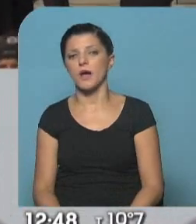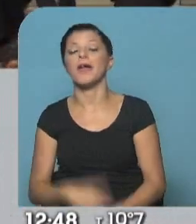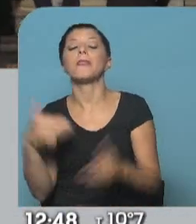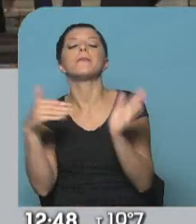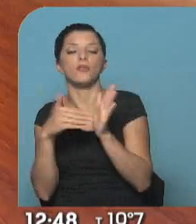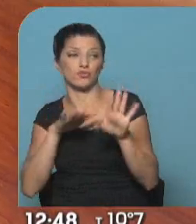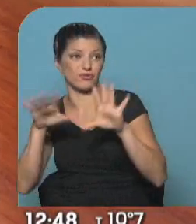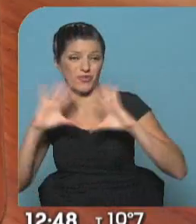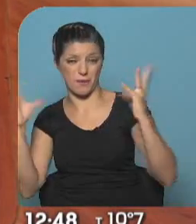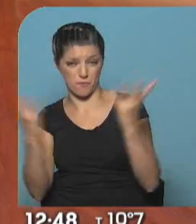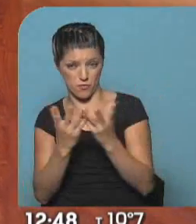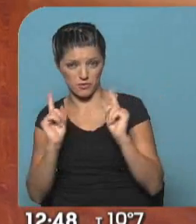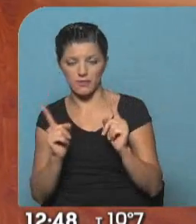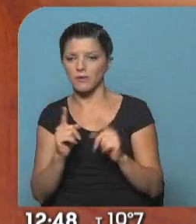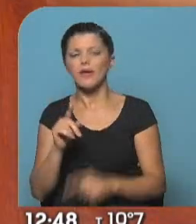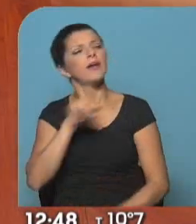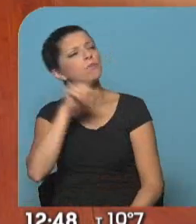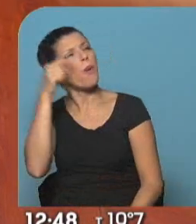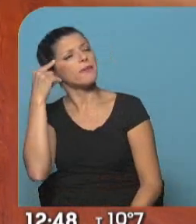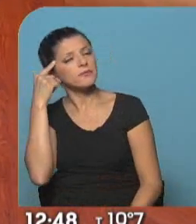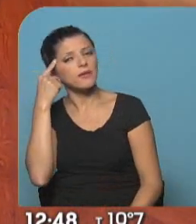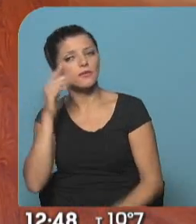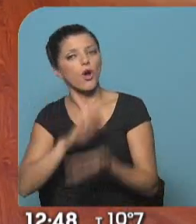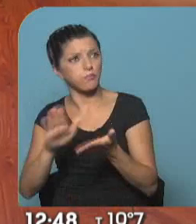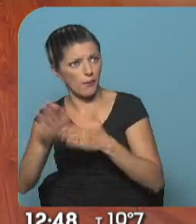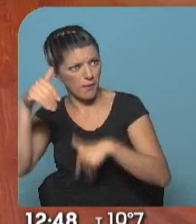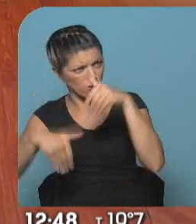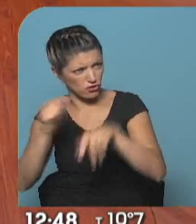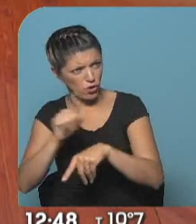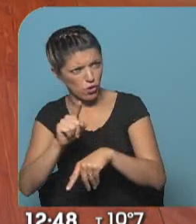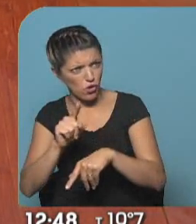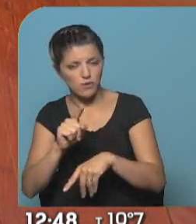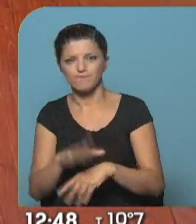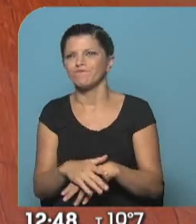la repetición de las elecciones lo ves como algo posible? No, bueno,